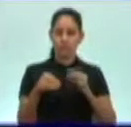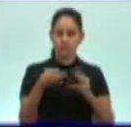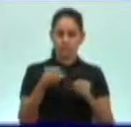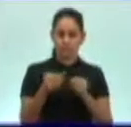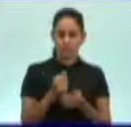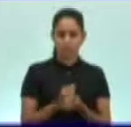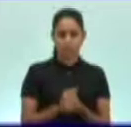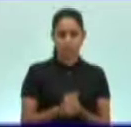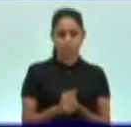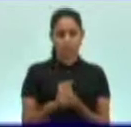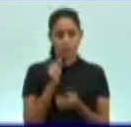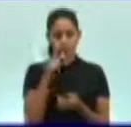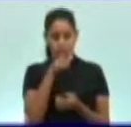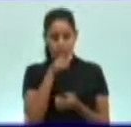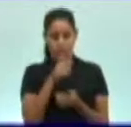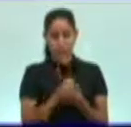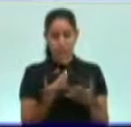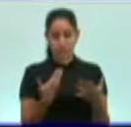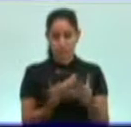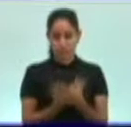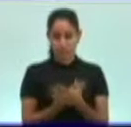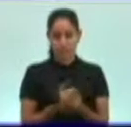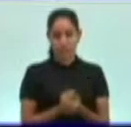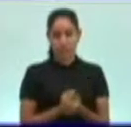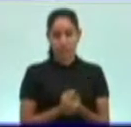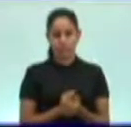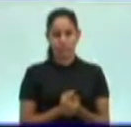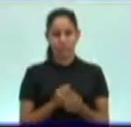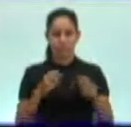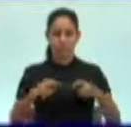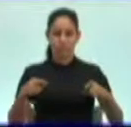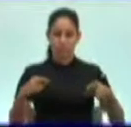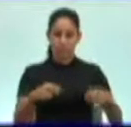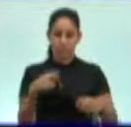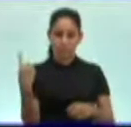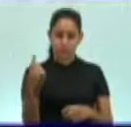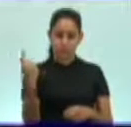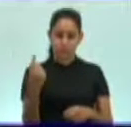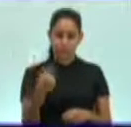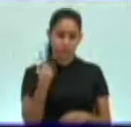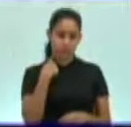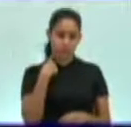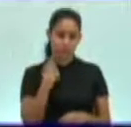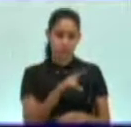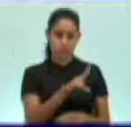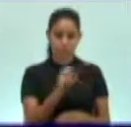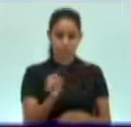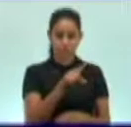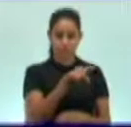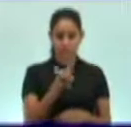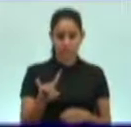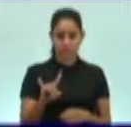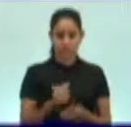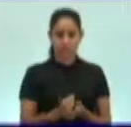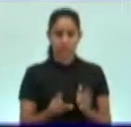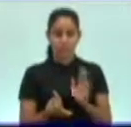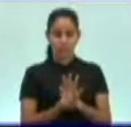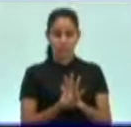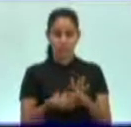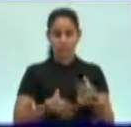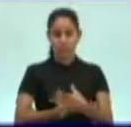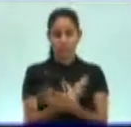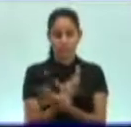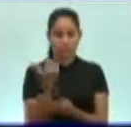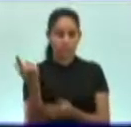clausura en el año 2019 en la Asamblea Nacional del Poder Popular, que la Ley de los Símbolos